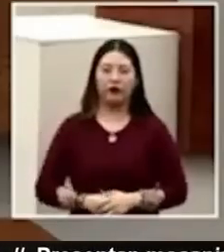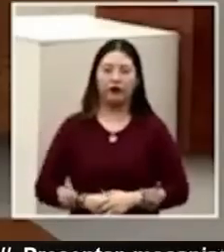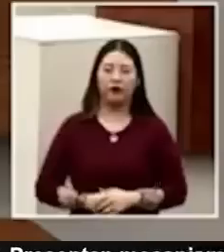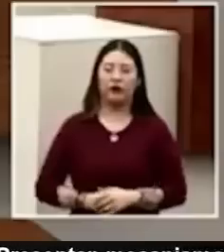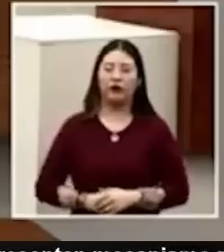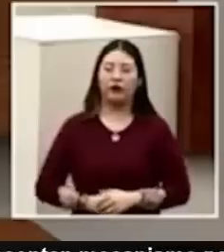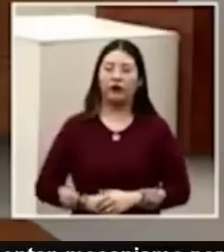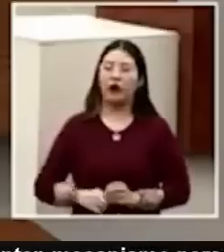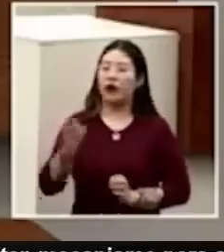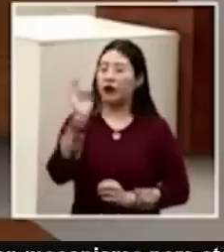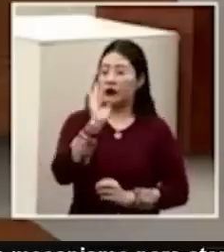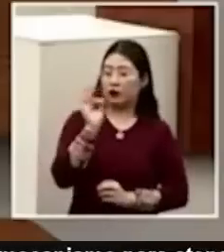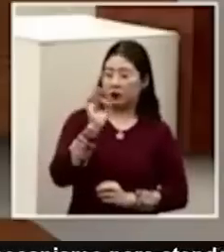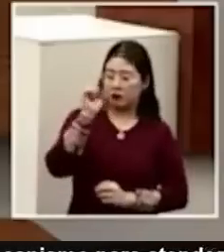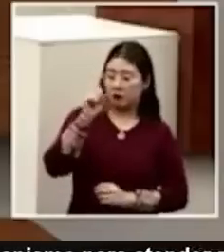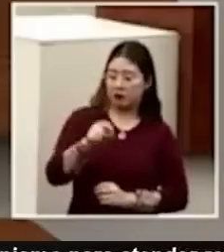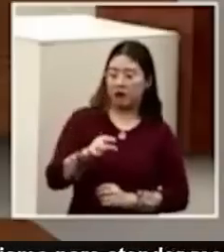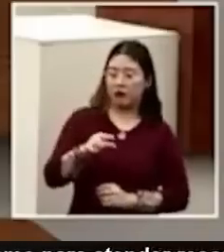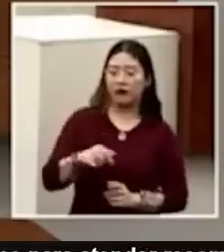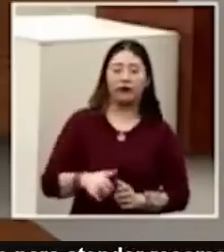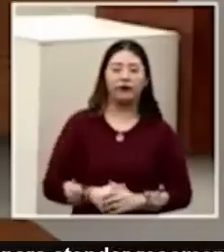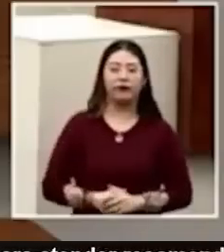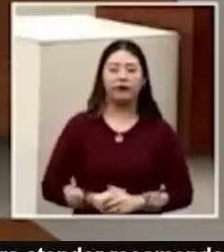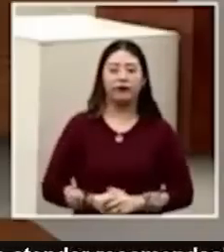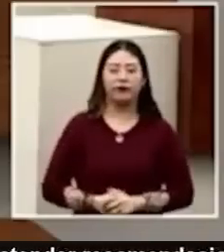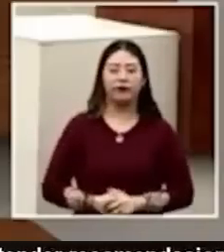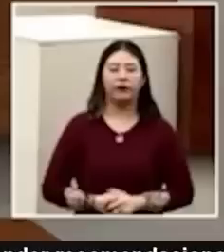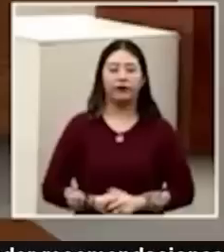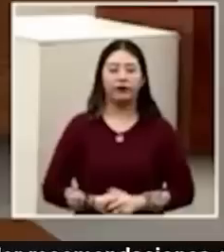llegará el brazo de la justicia.